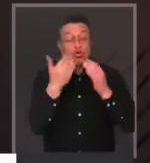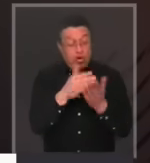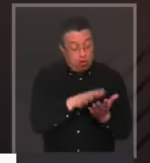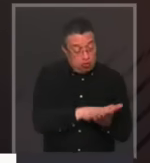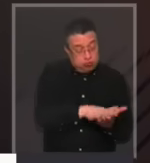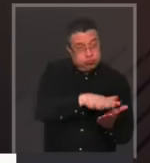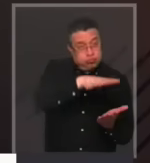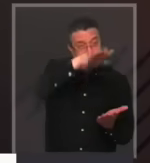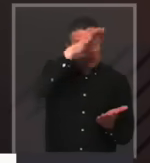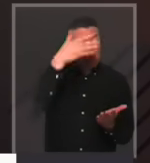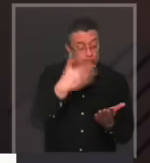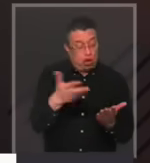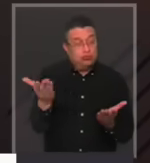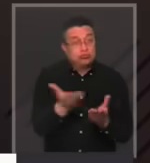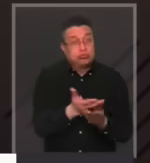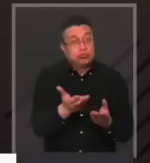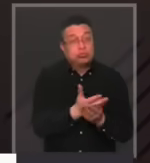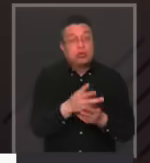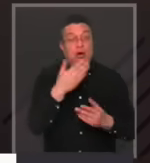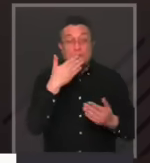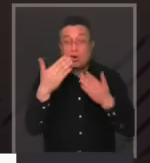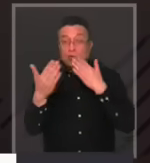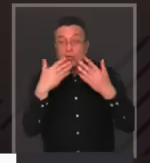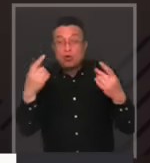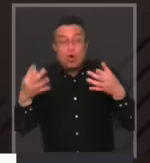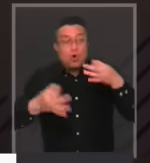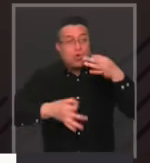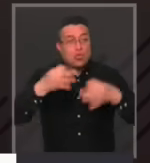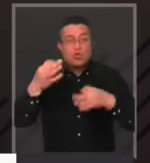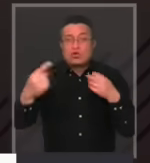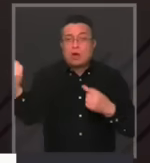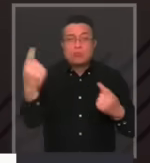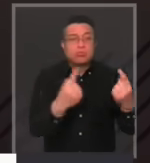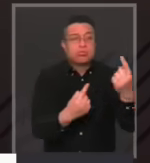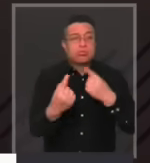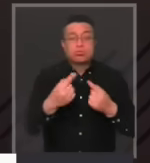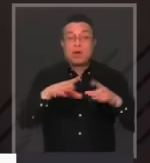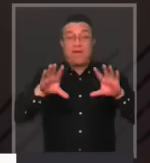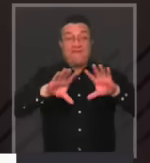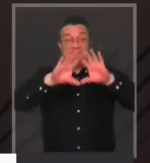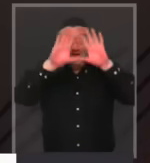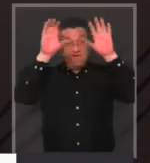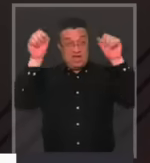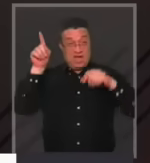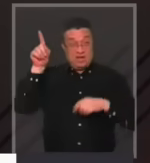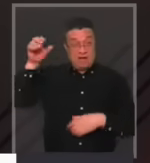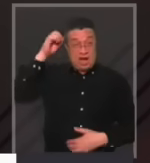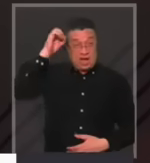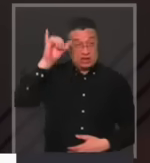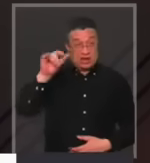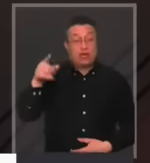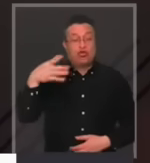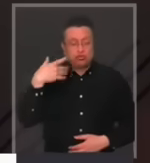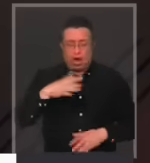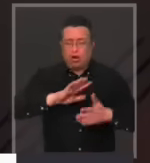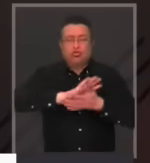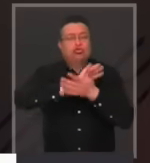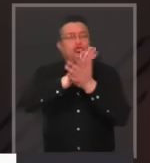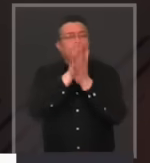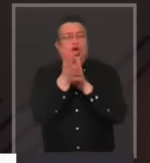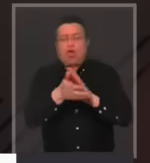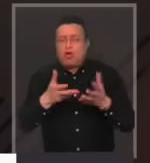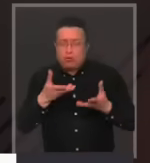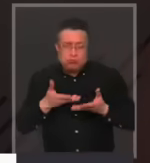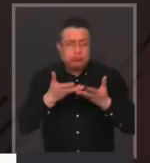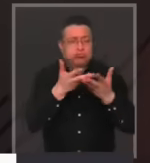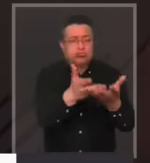han expuesto en las distintas audiencias judiciales en donde participó la Fiscalía de Aysén fueron puestos en conocimiento todos y cada uno